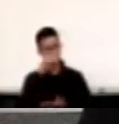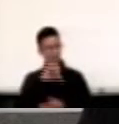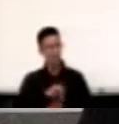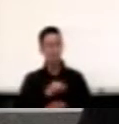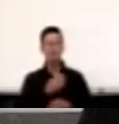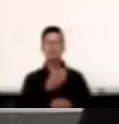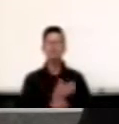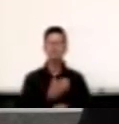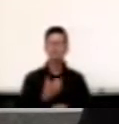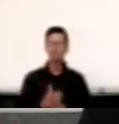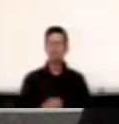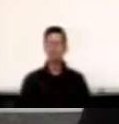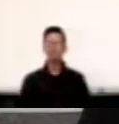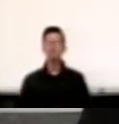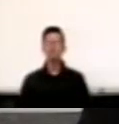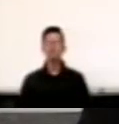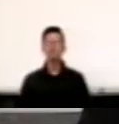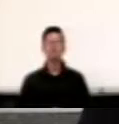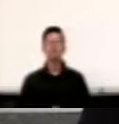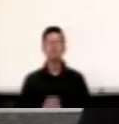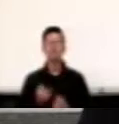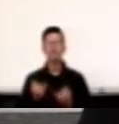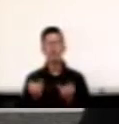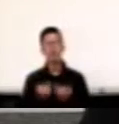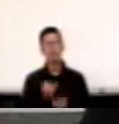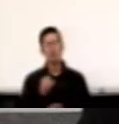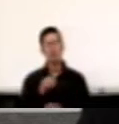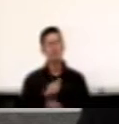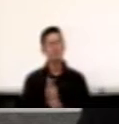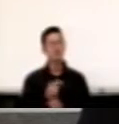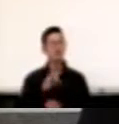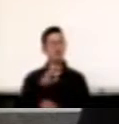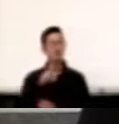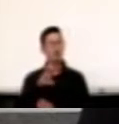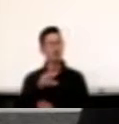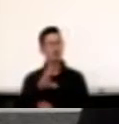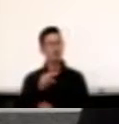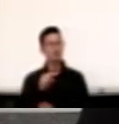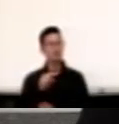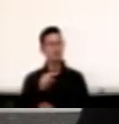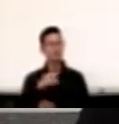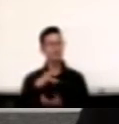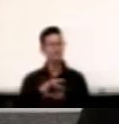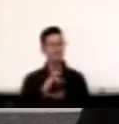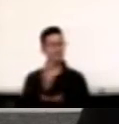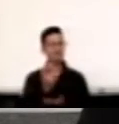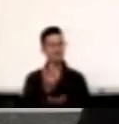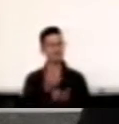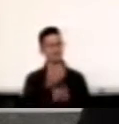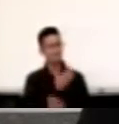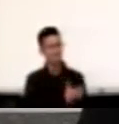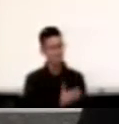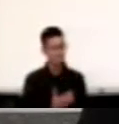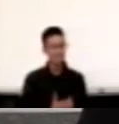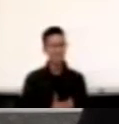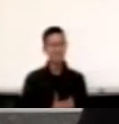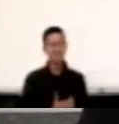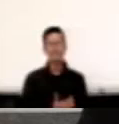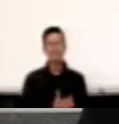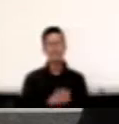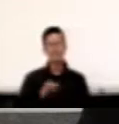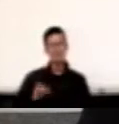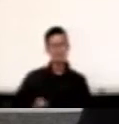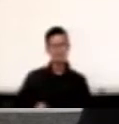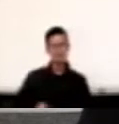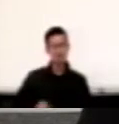hoy, doctor. De igual forma, licenciado Ricardo Sánchez, que se encuentra también presente, muchas gracias por su acompañamiento en este evento y su interés en